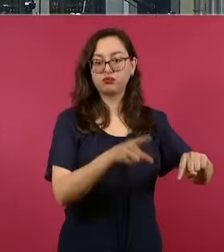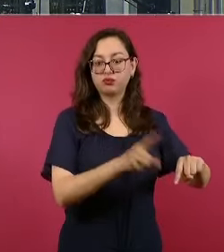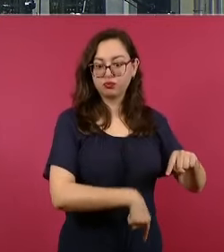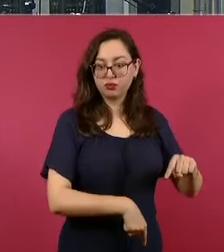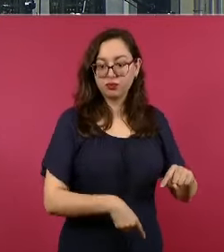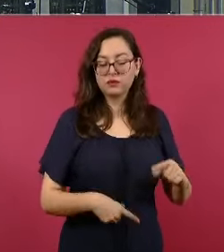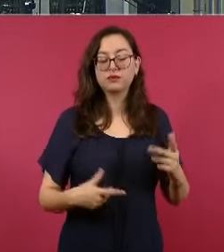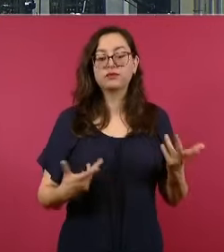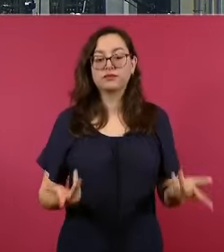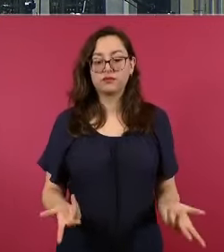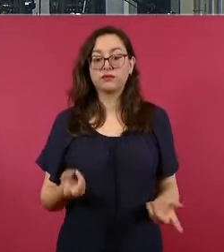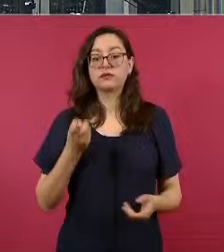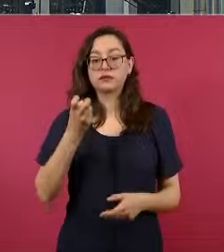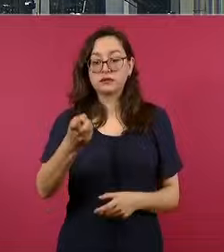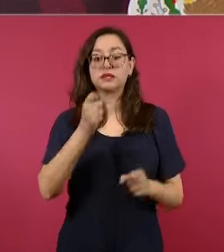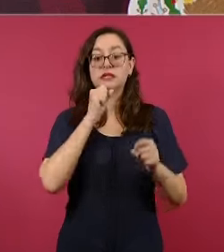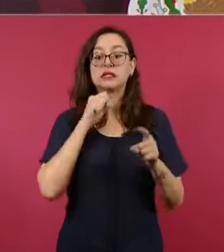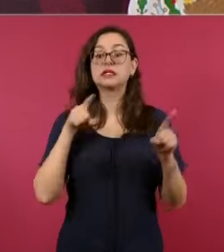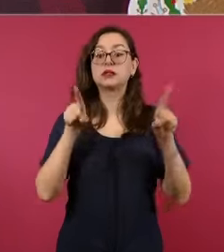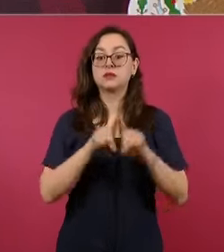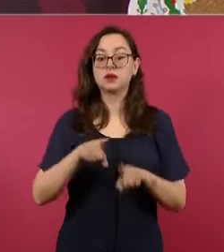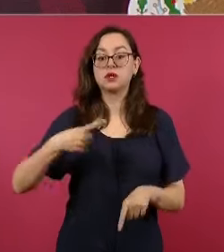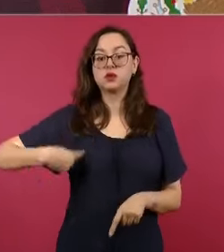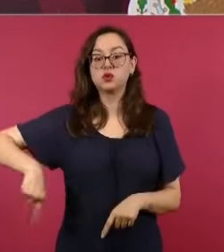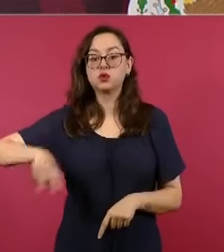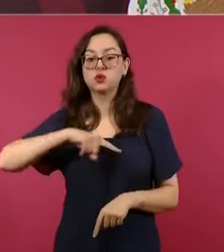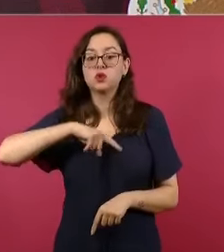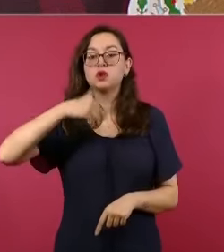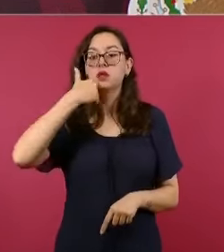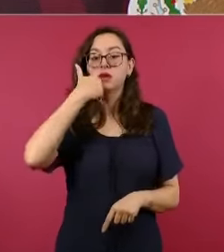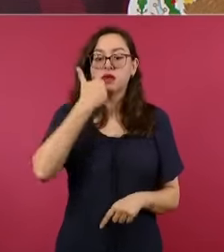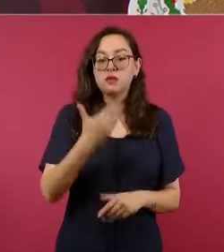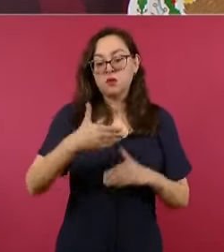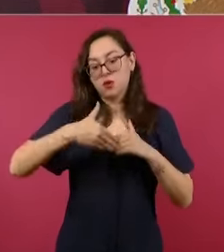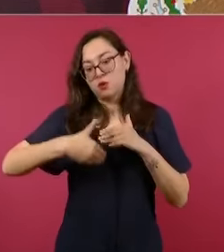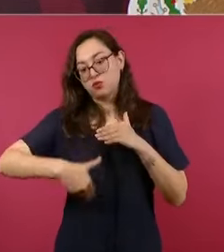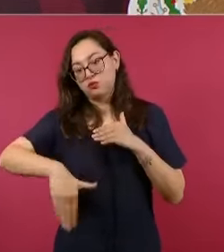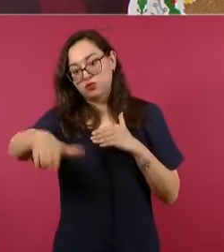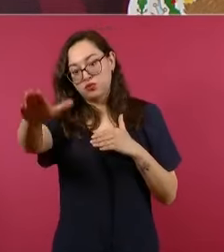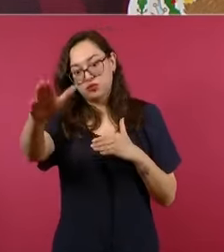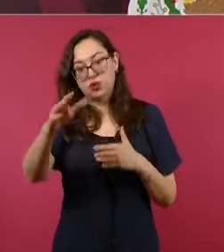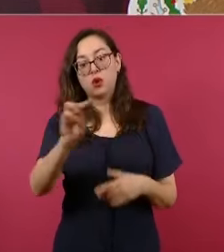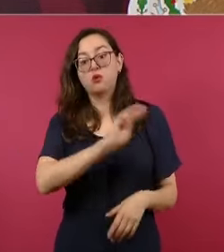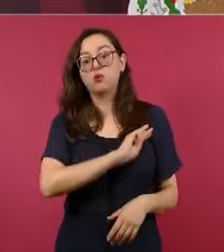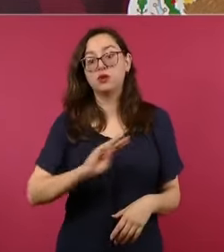eso es importante planes de desarrollo urbano por